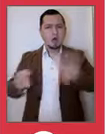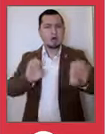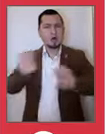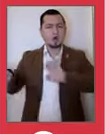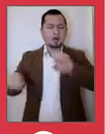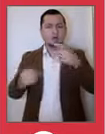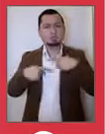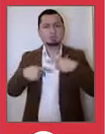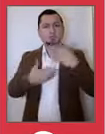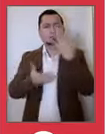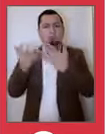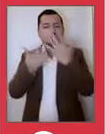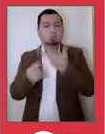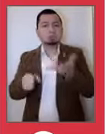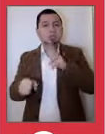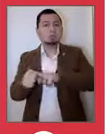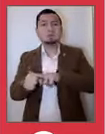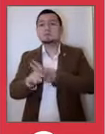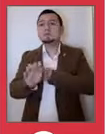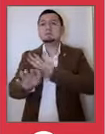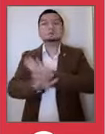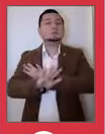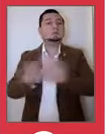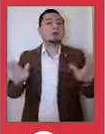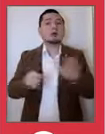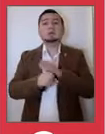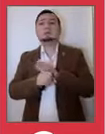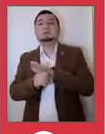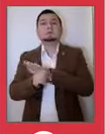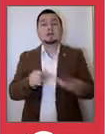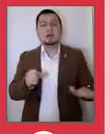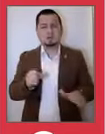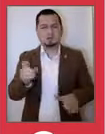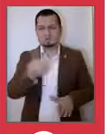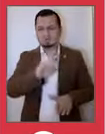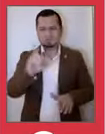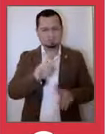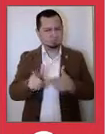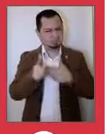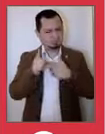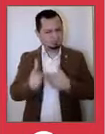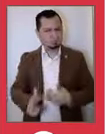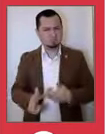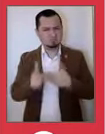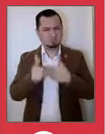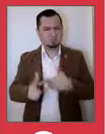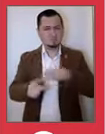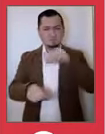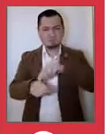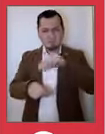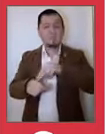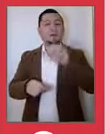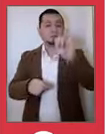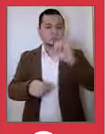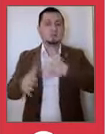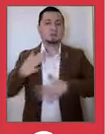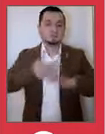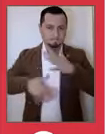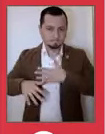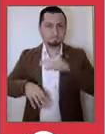idea de un sistema hospitalario desbordado nuestro sistema hospitalario tiene una enorme presión nuestros médicos están cansados